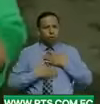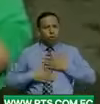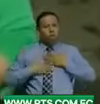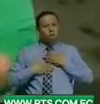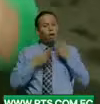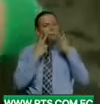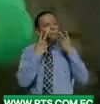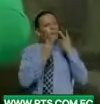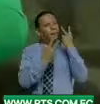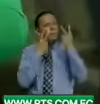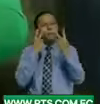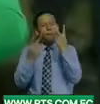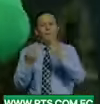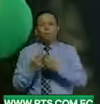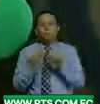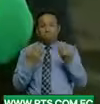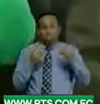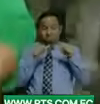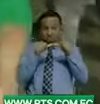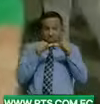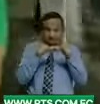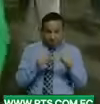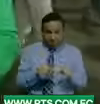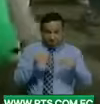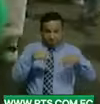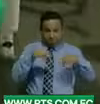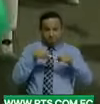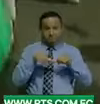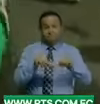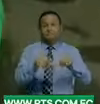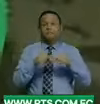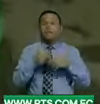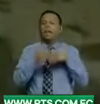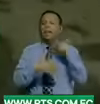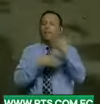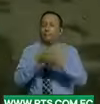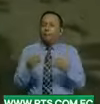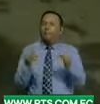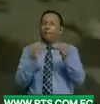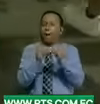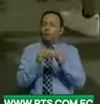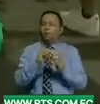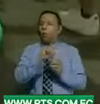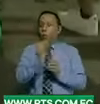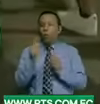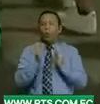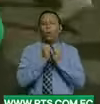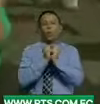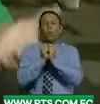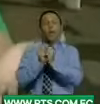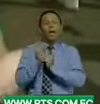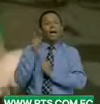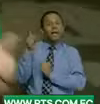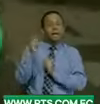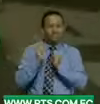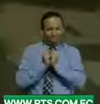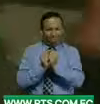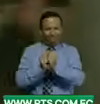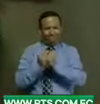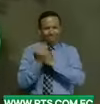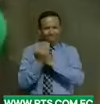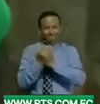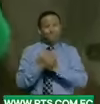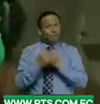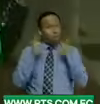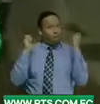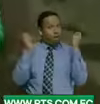de estos muñecos. Nosotros nos vamos a quedar por el momento aquí, pero también luego les vamos a acompañar más tarde en el canal Annalie. Tenemos que